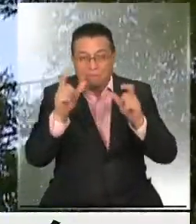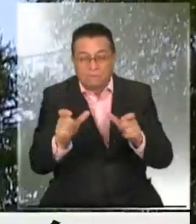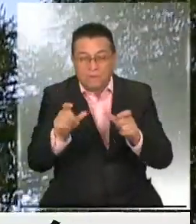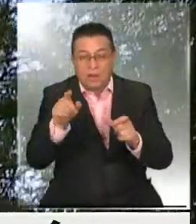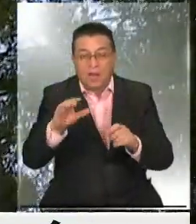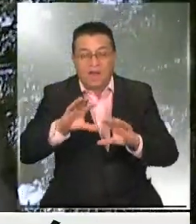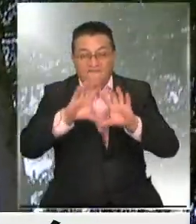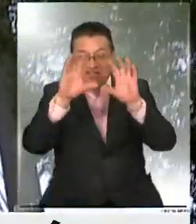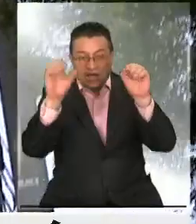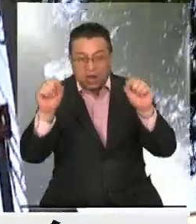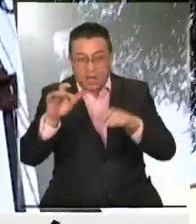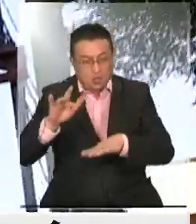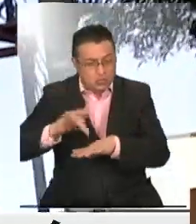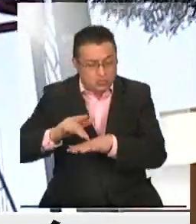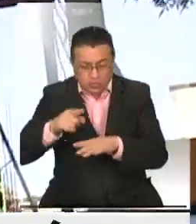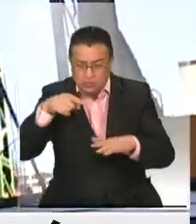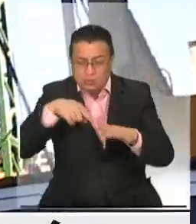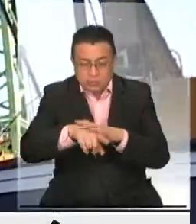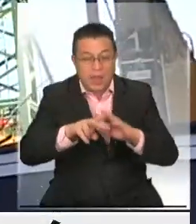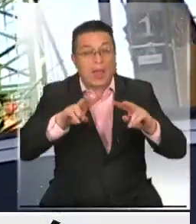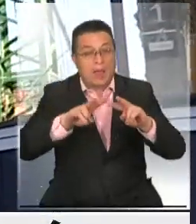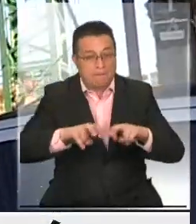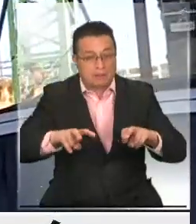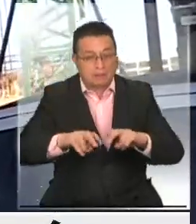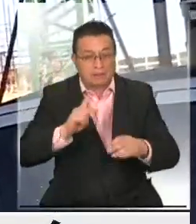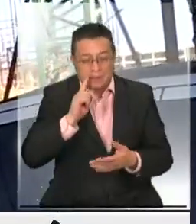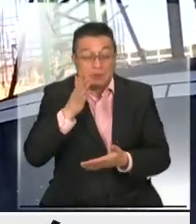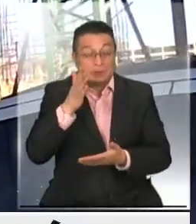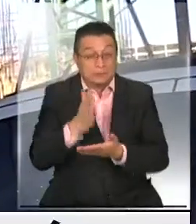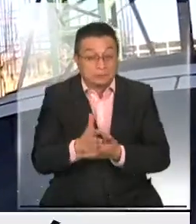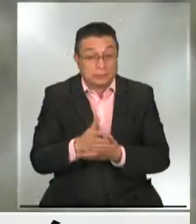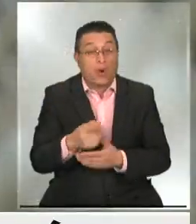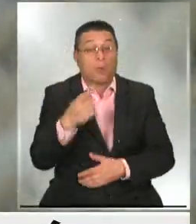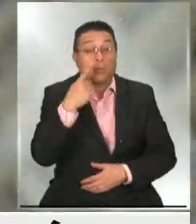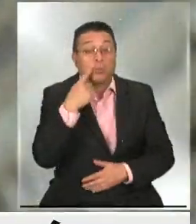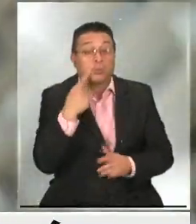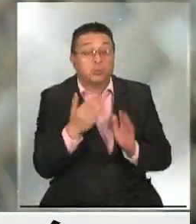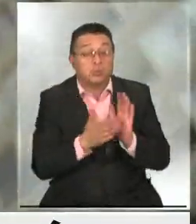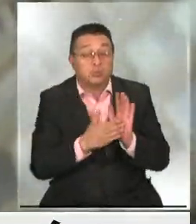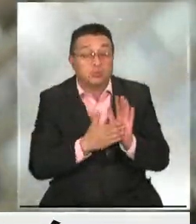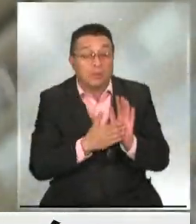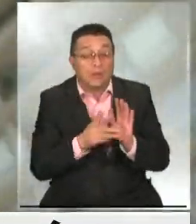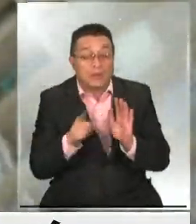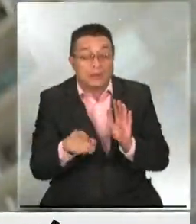Complejidad realizar la investigación y determinar si es que se comprueba si